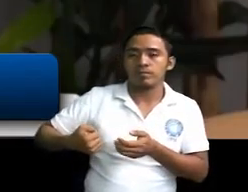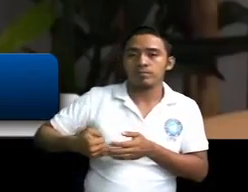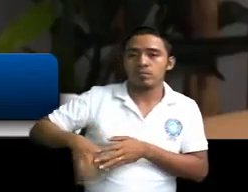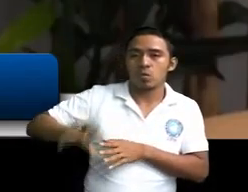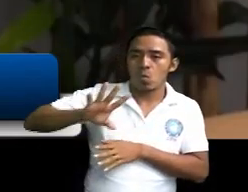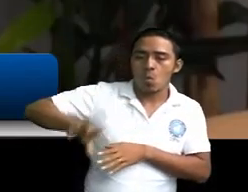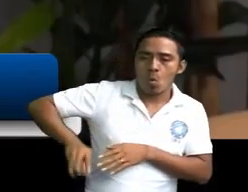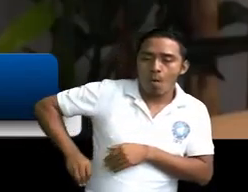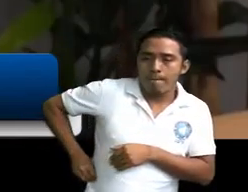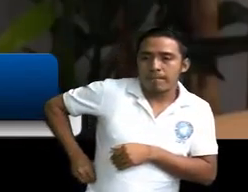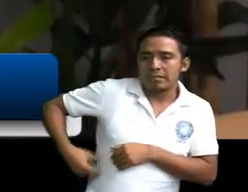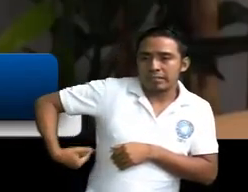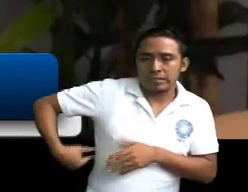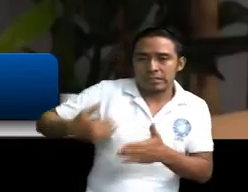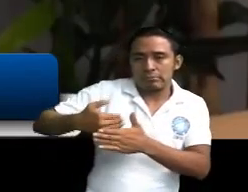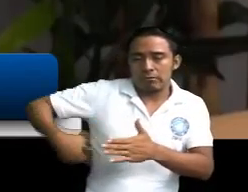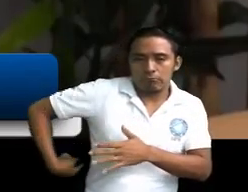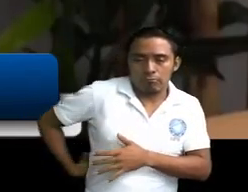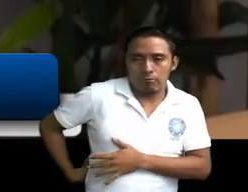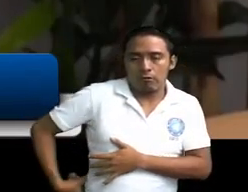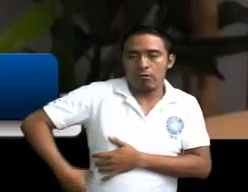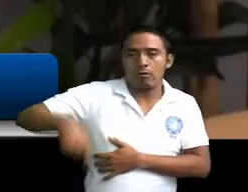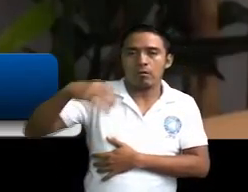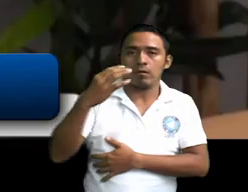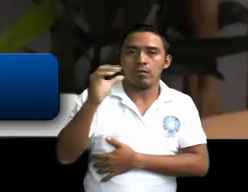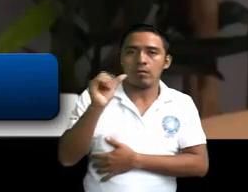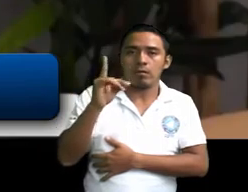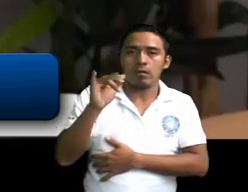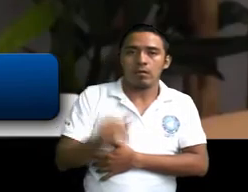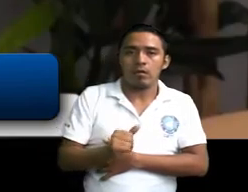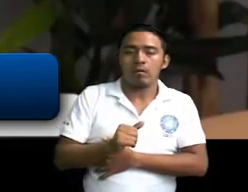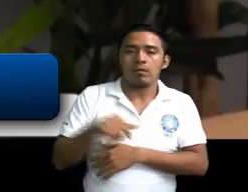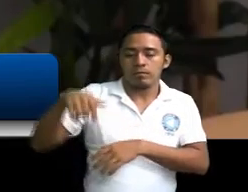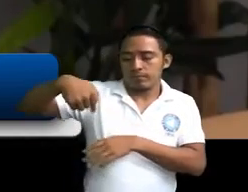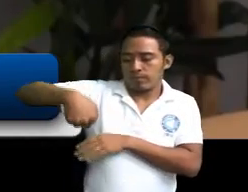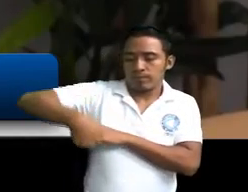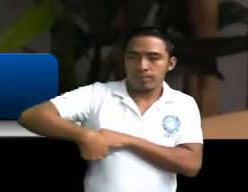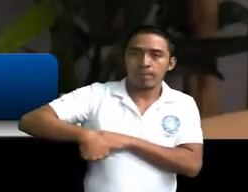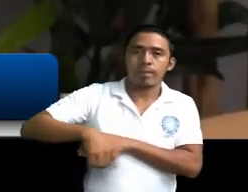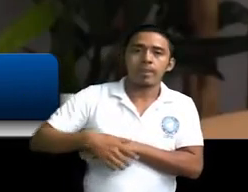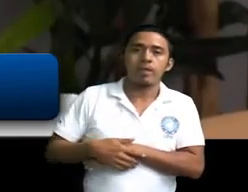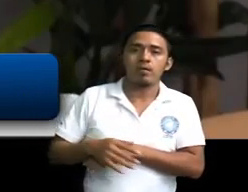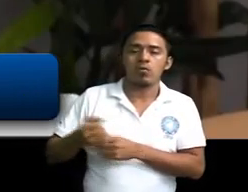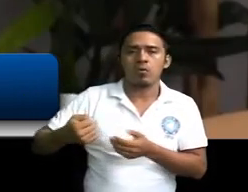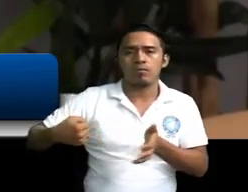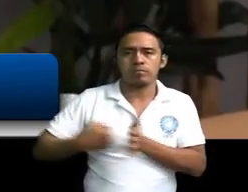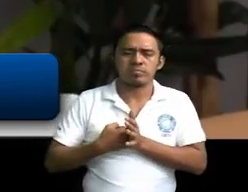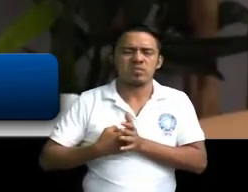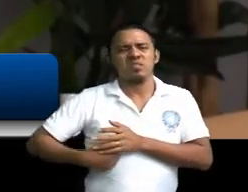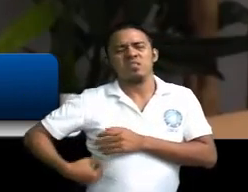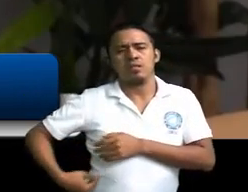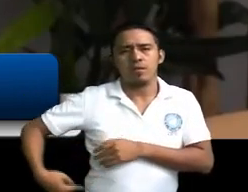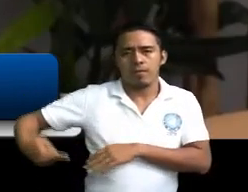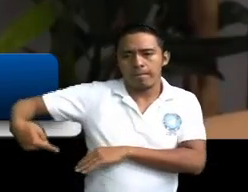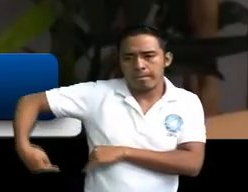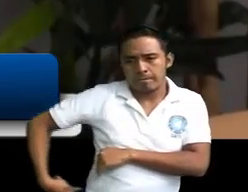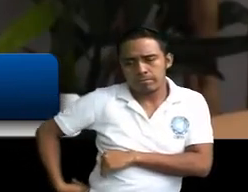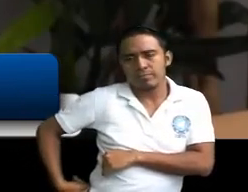infección cerca de la cadera, que sea inoculada directamente. O sea, que nos golpeemos o algo penetre en la